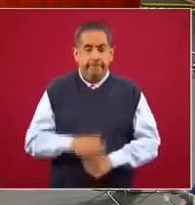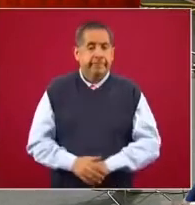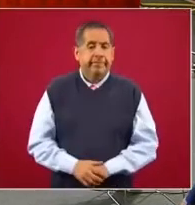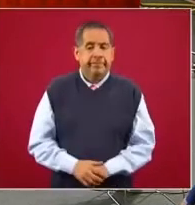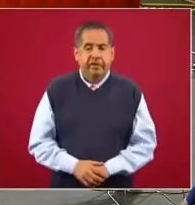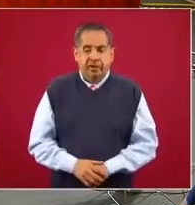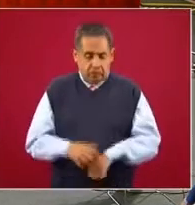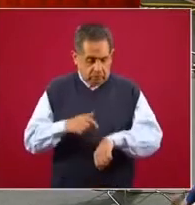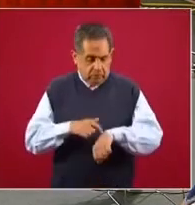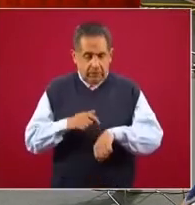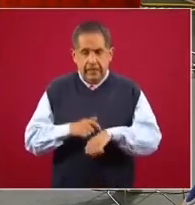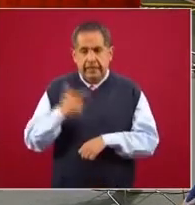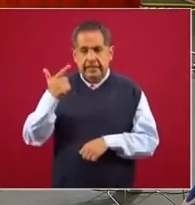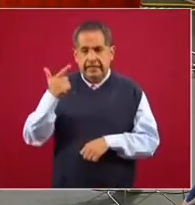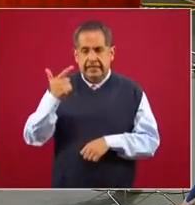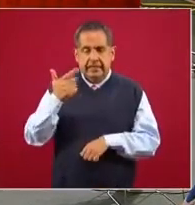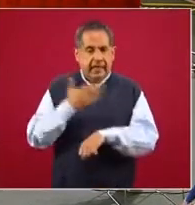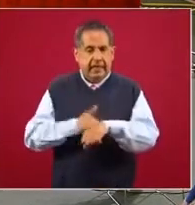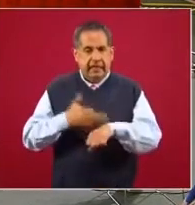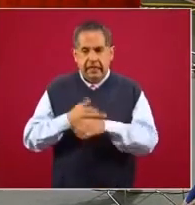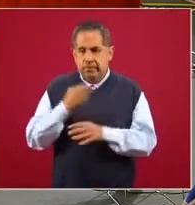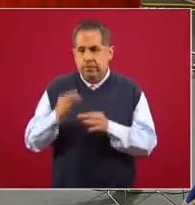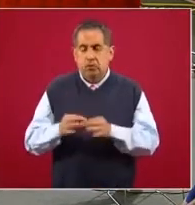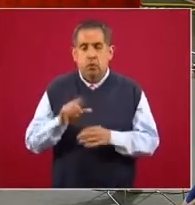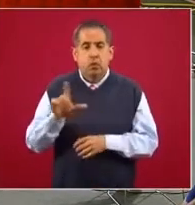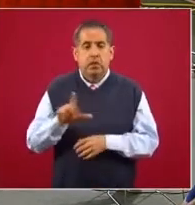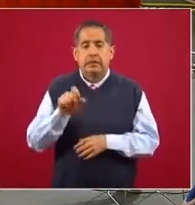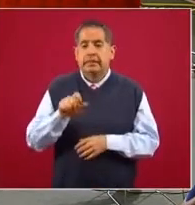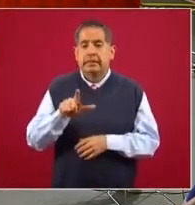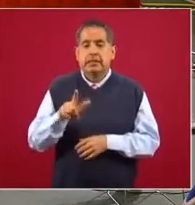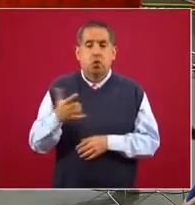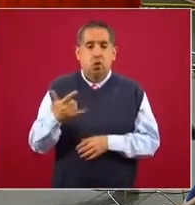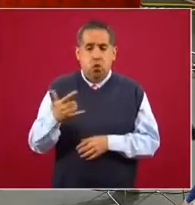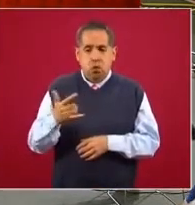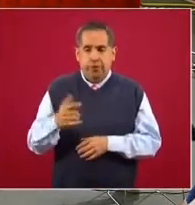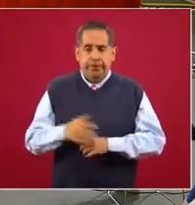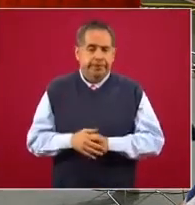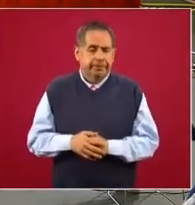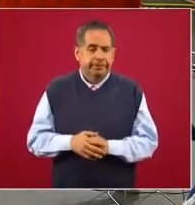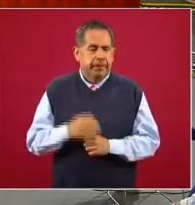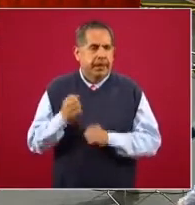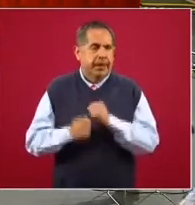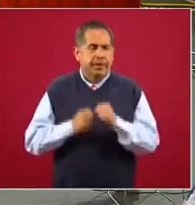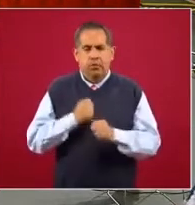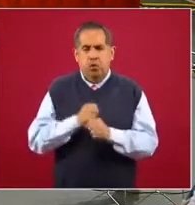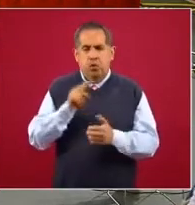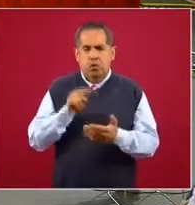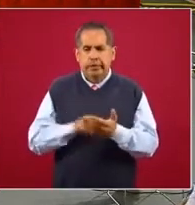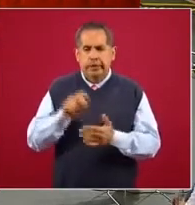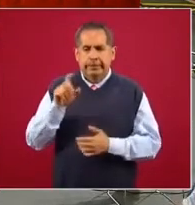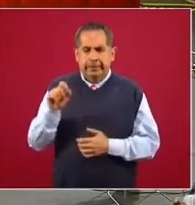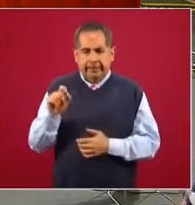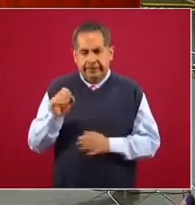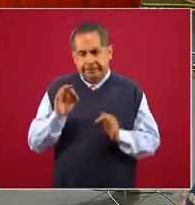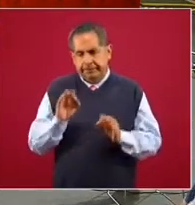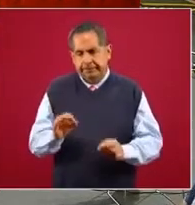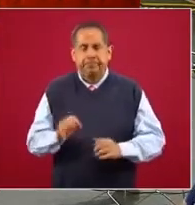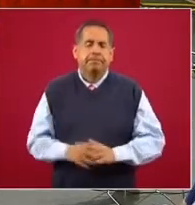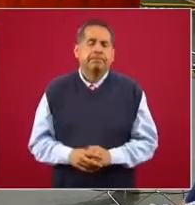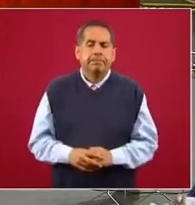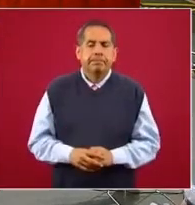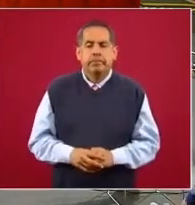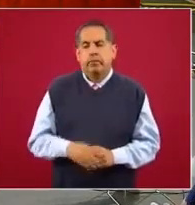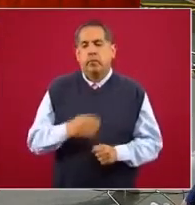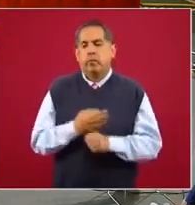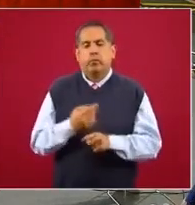Son las 19 horas del lunes 27 de julio de 2020 y hoy vamos a